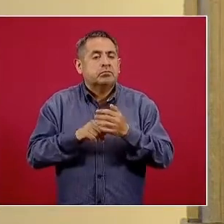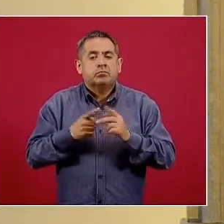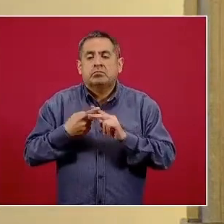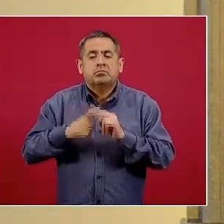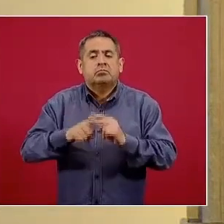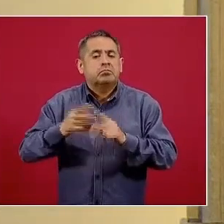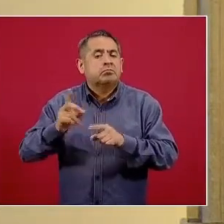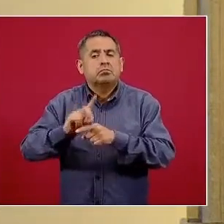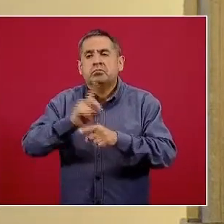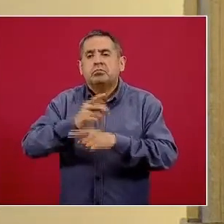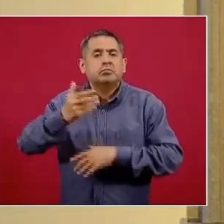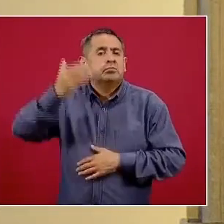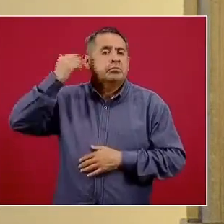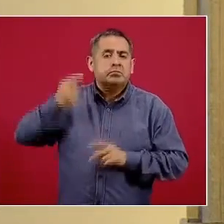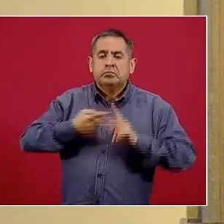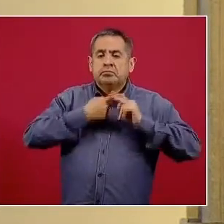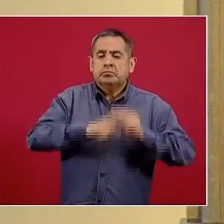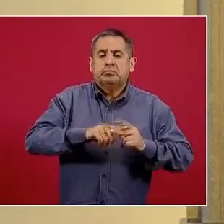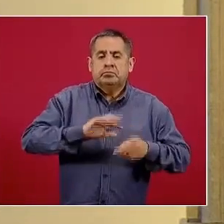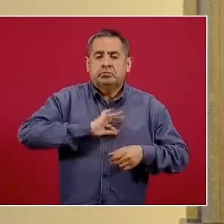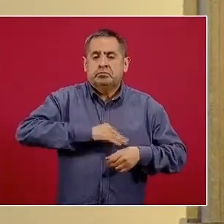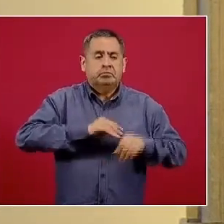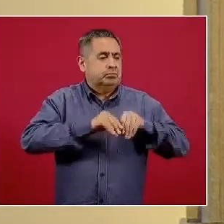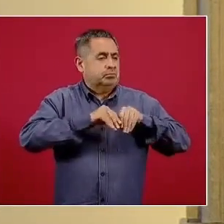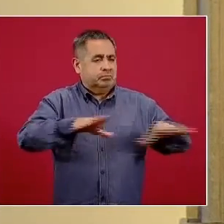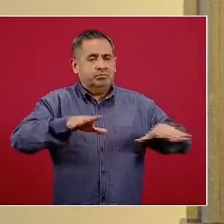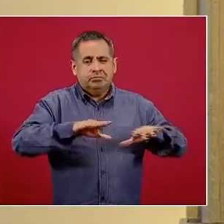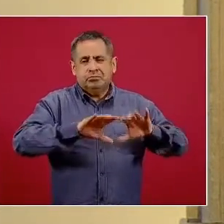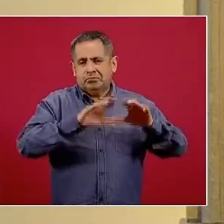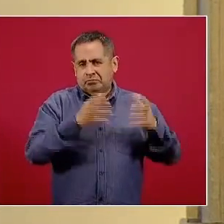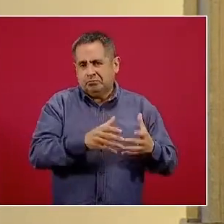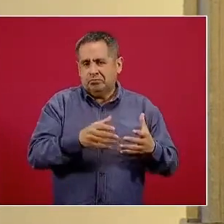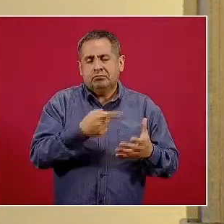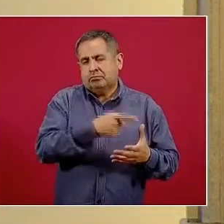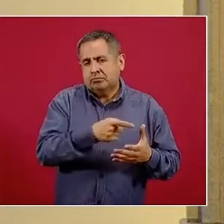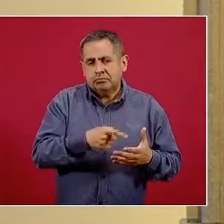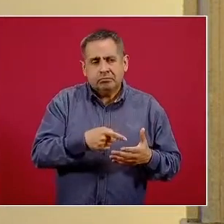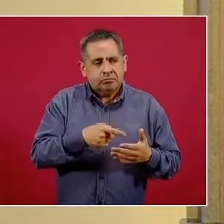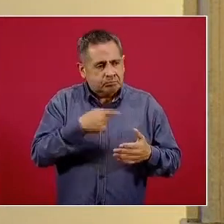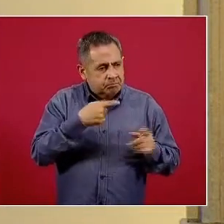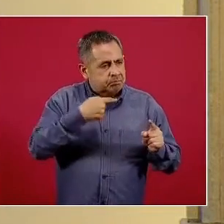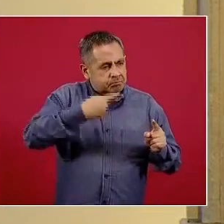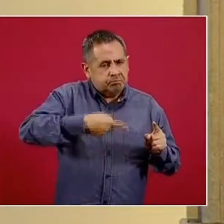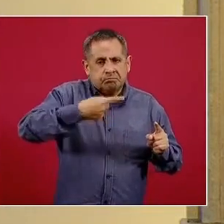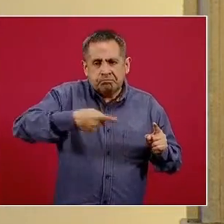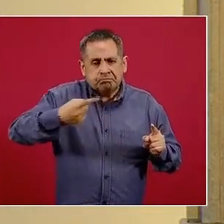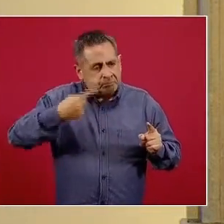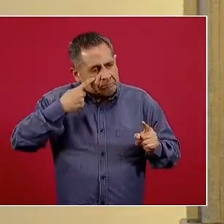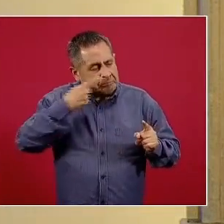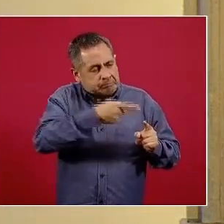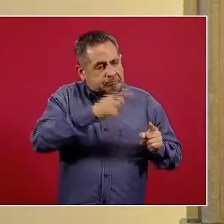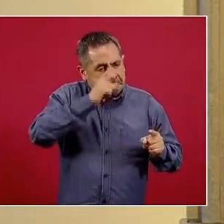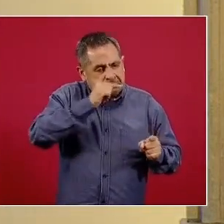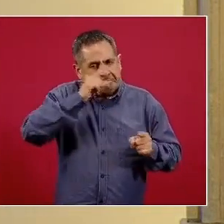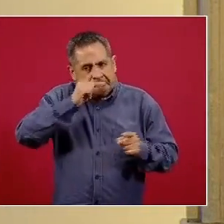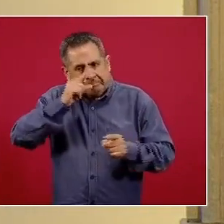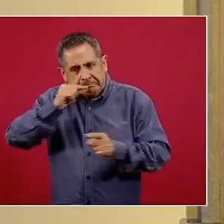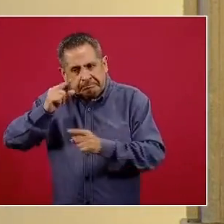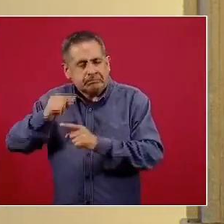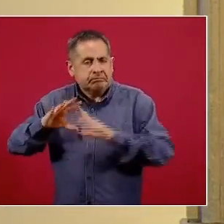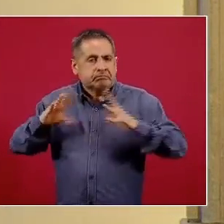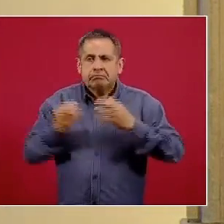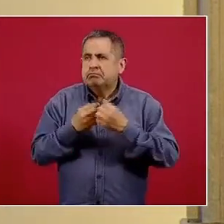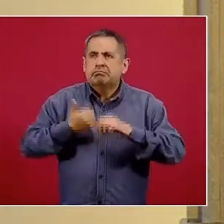inicio de la epidemia de manera continua o como parte de la operatividad de cada una de las